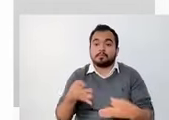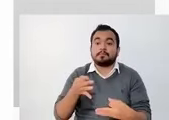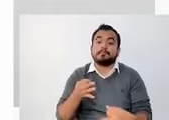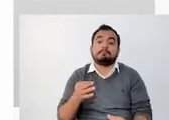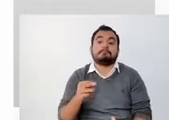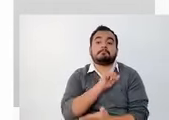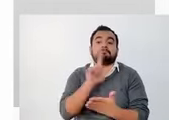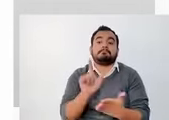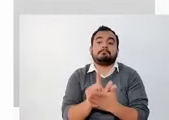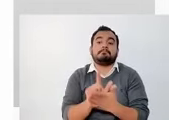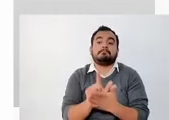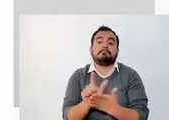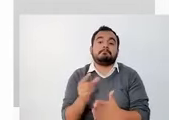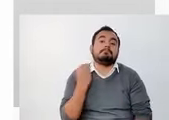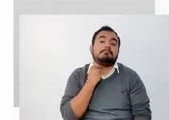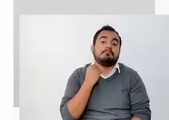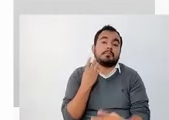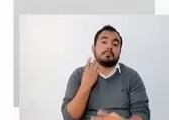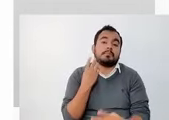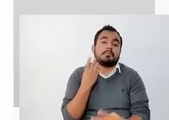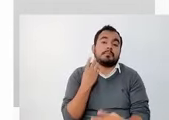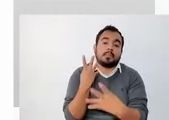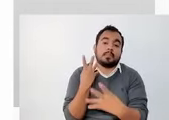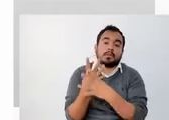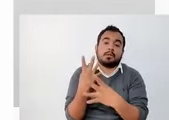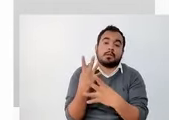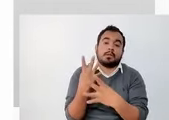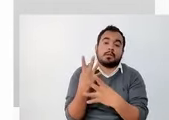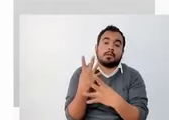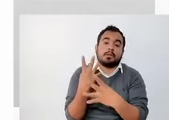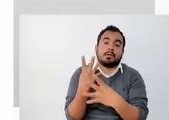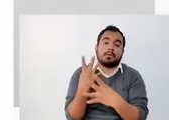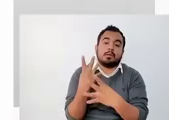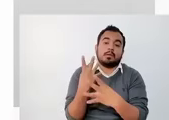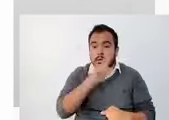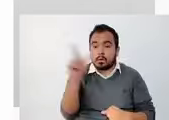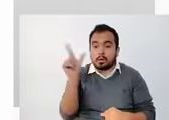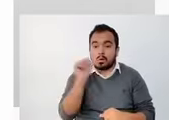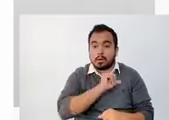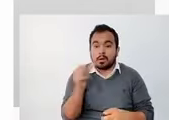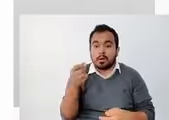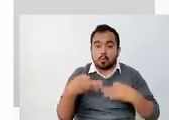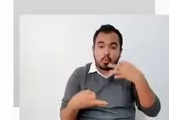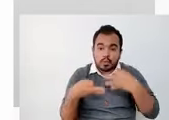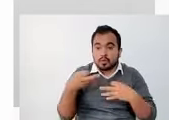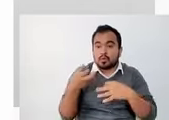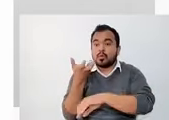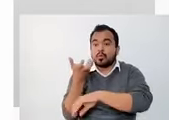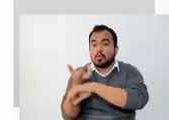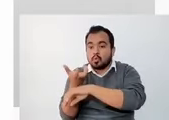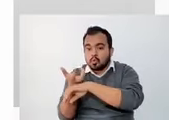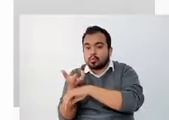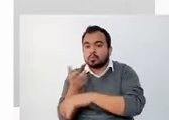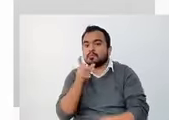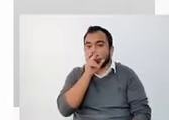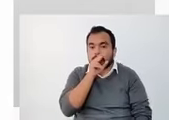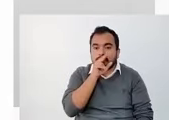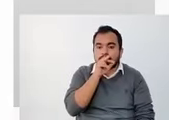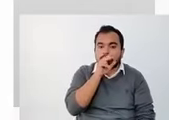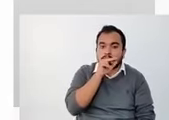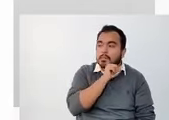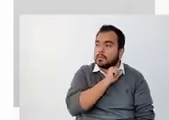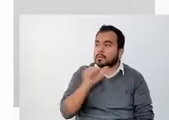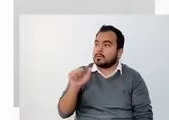hay autores realistas jurídicos estadounidenses que se preocuparan del derecho penal. Llewellyn, Frank, Underhill,